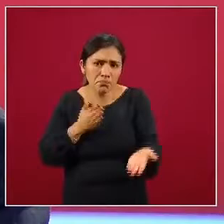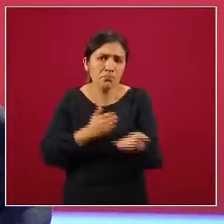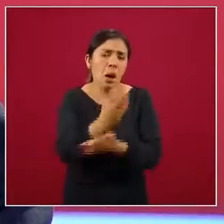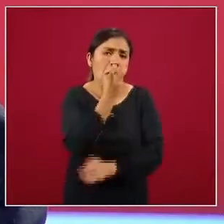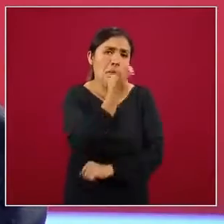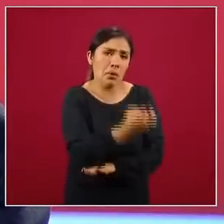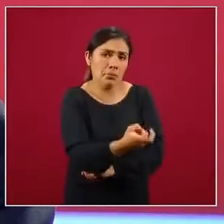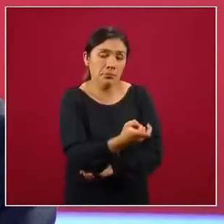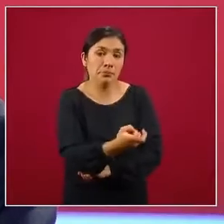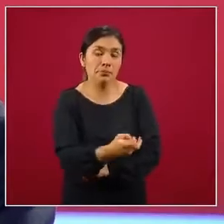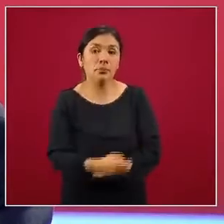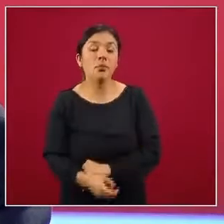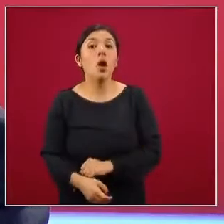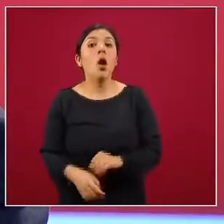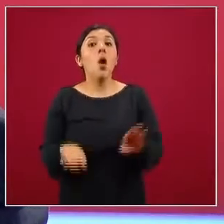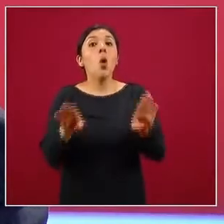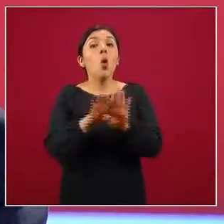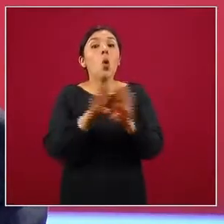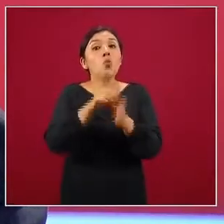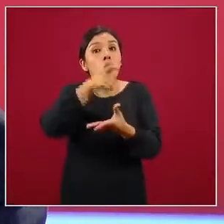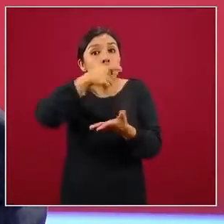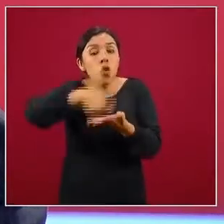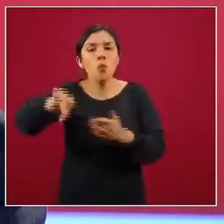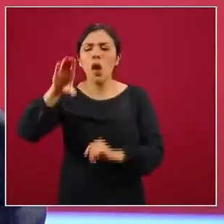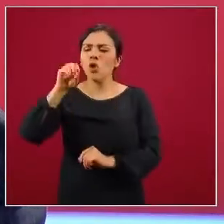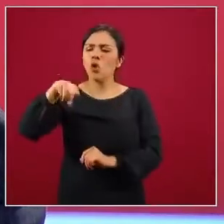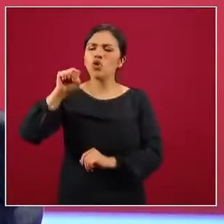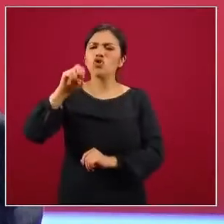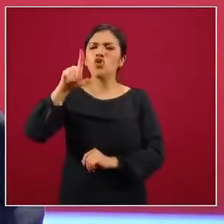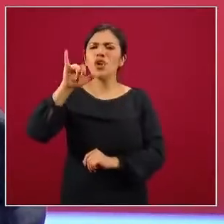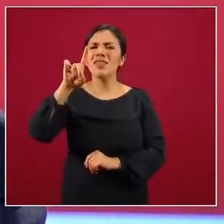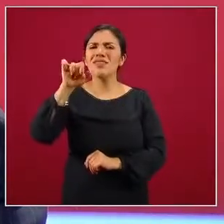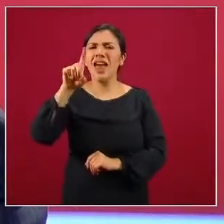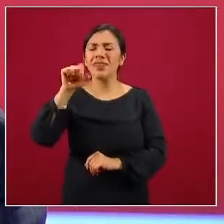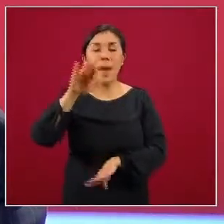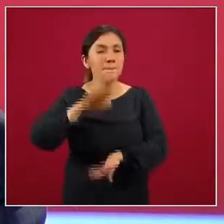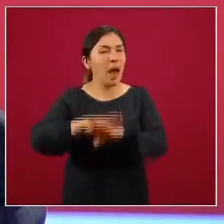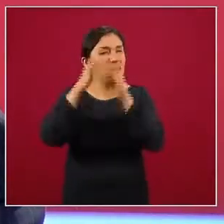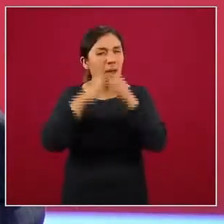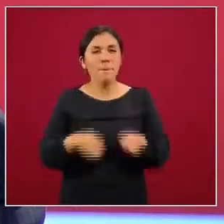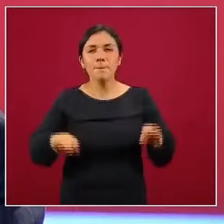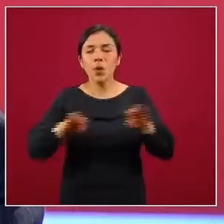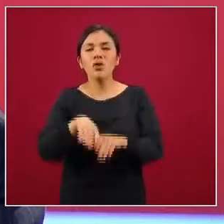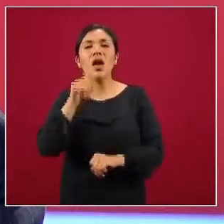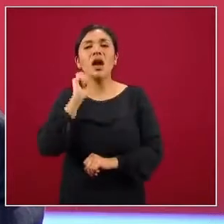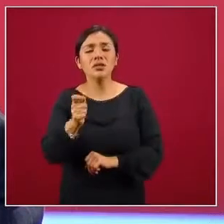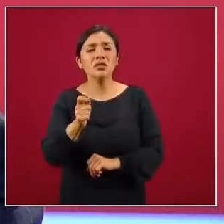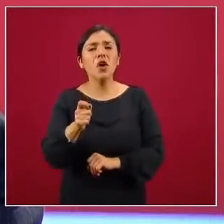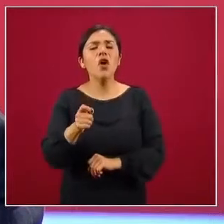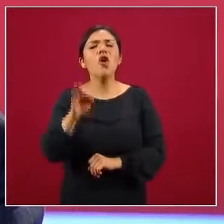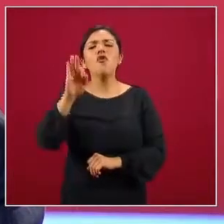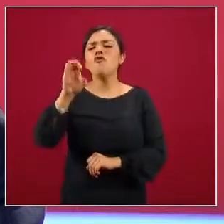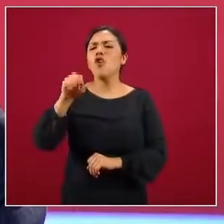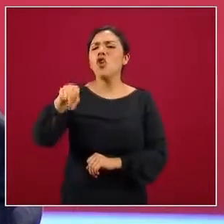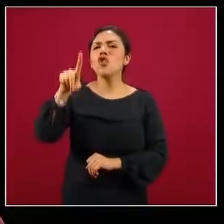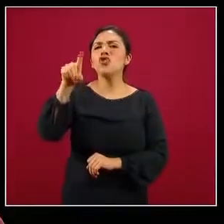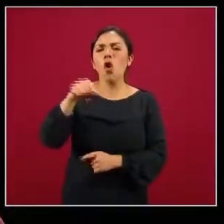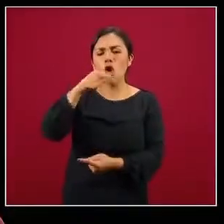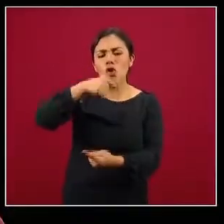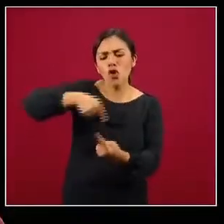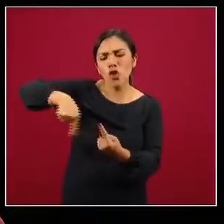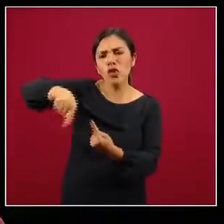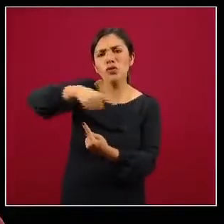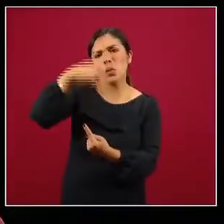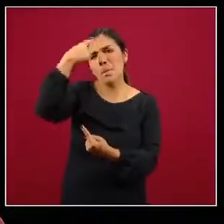eso. Uno de los mecanismos de compra consolidada sumamente importante es el Fondo Rotatorio de